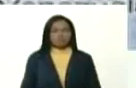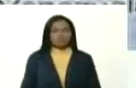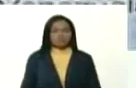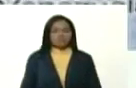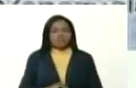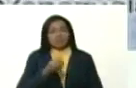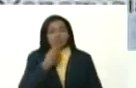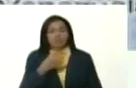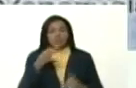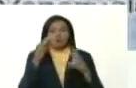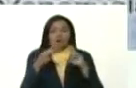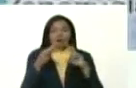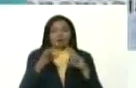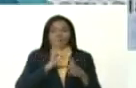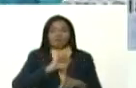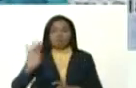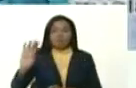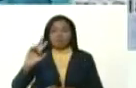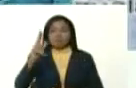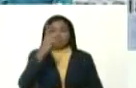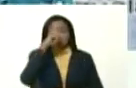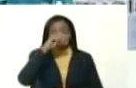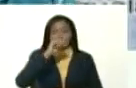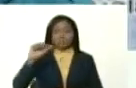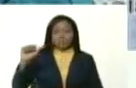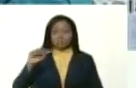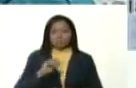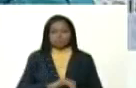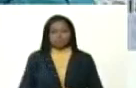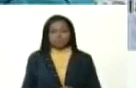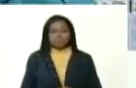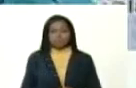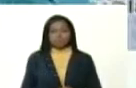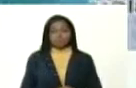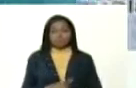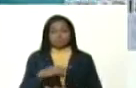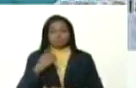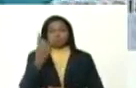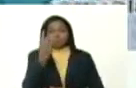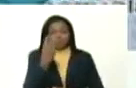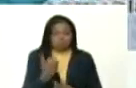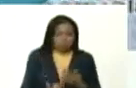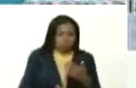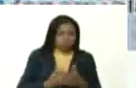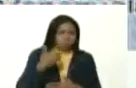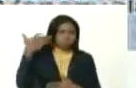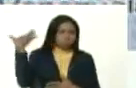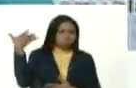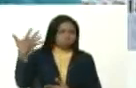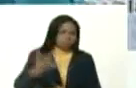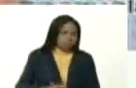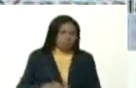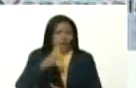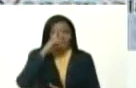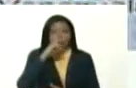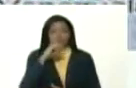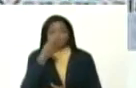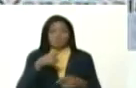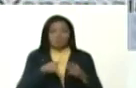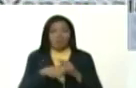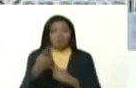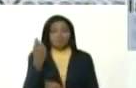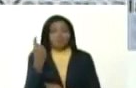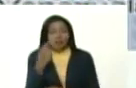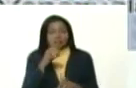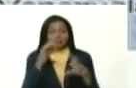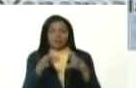Bueno, carné de la patria, tercer aniversario. Y los que faltan. Y los años que faltan, carné